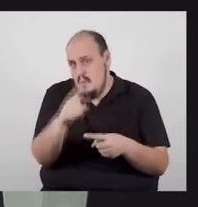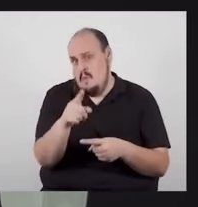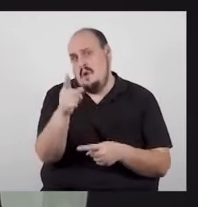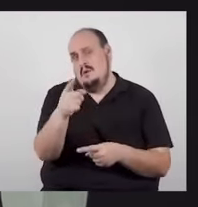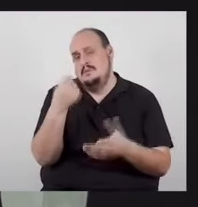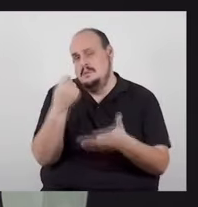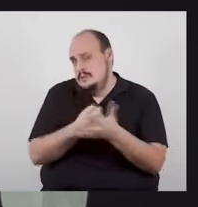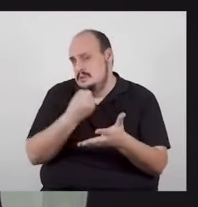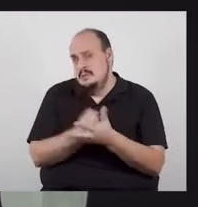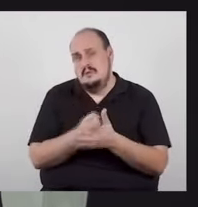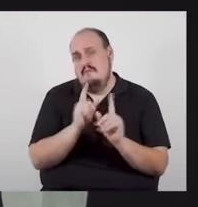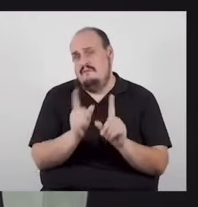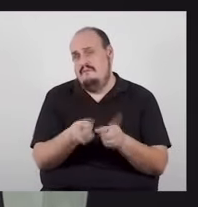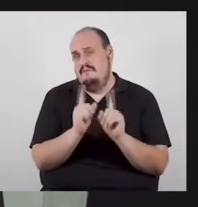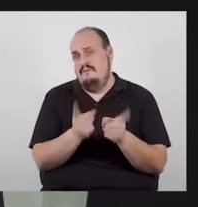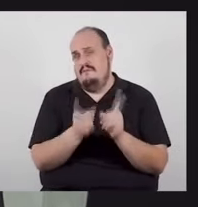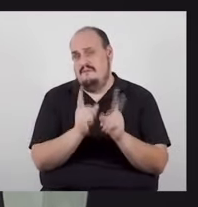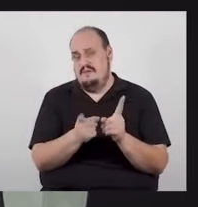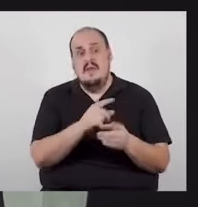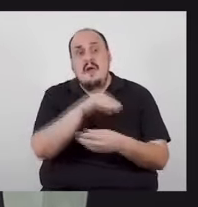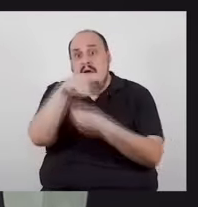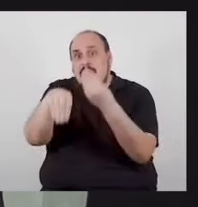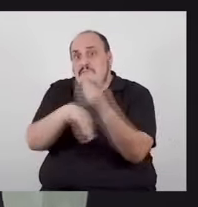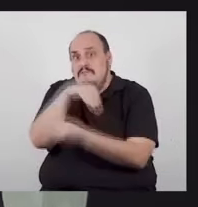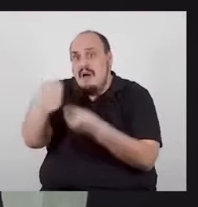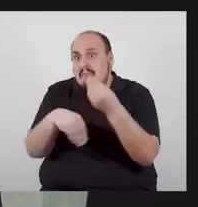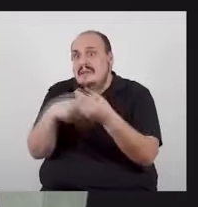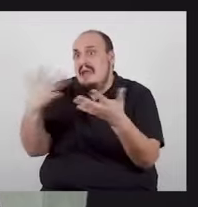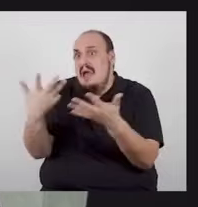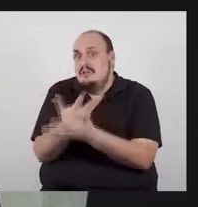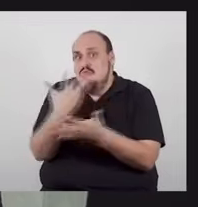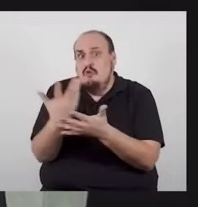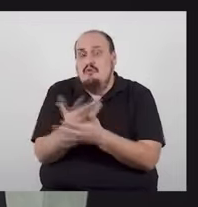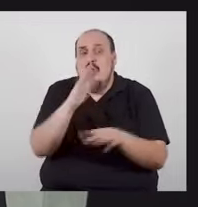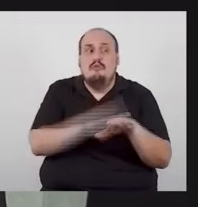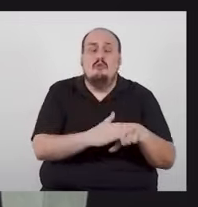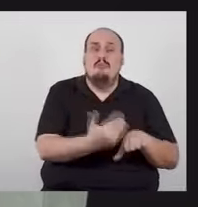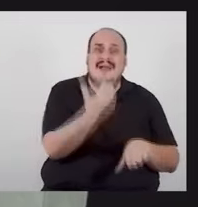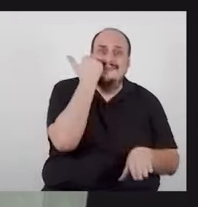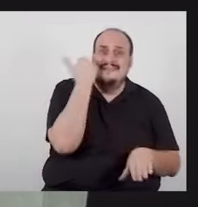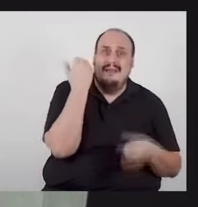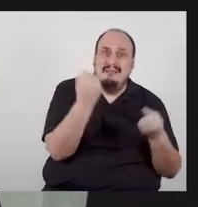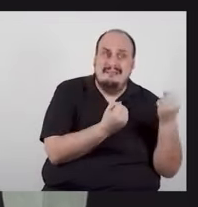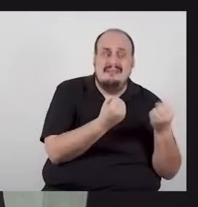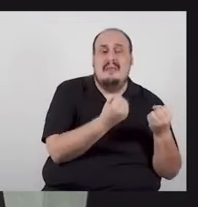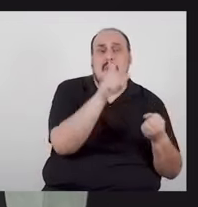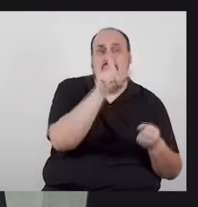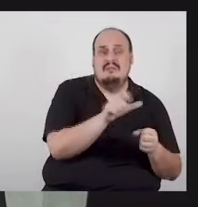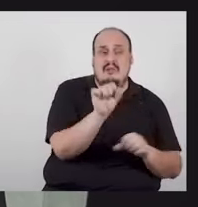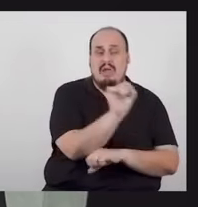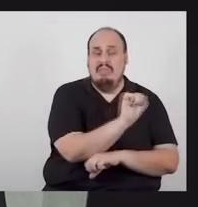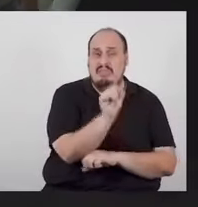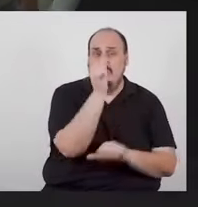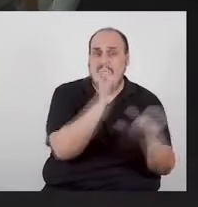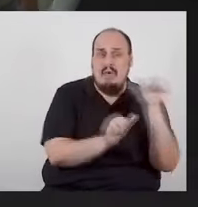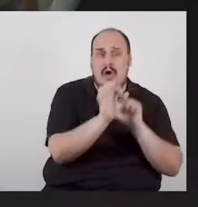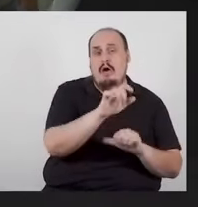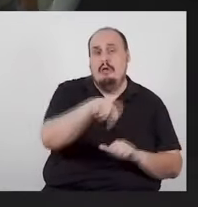Hagamos que no existan más familiares de víctimas viales de los que hay, por consumo de alcohol, por consumo de drogas.